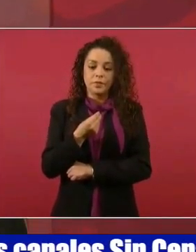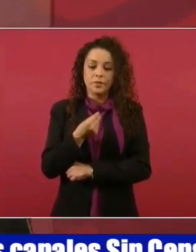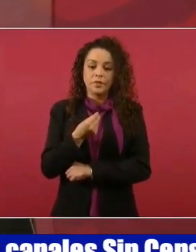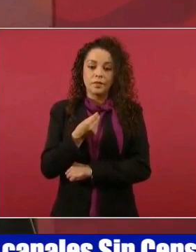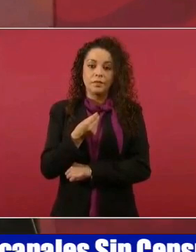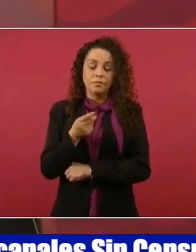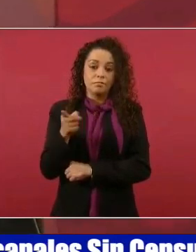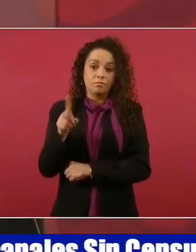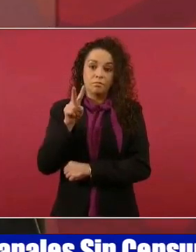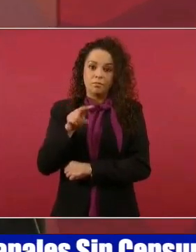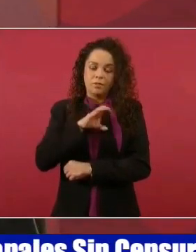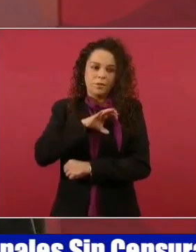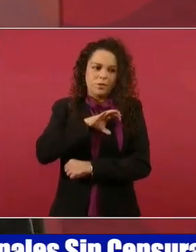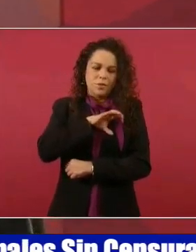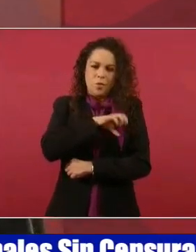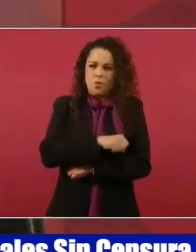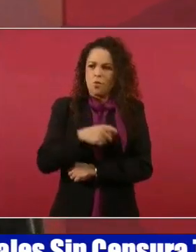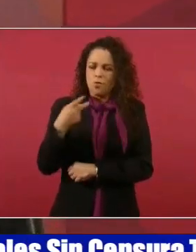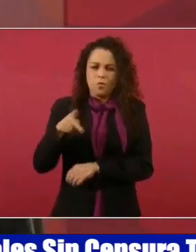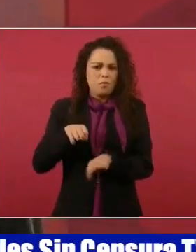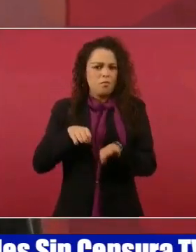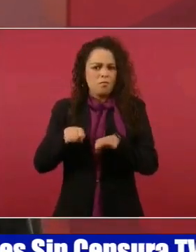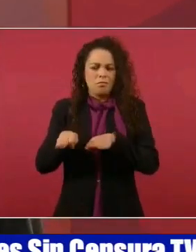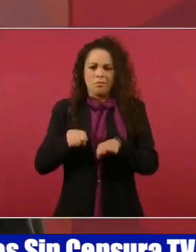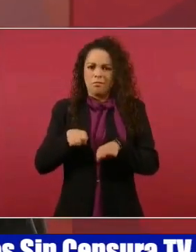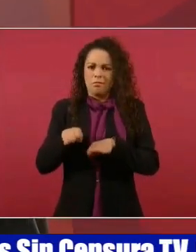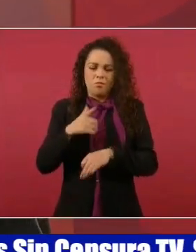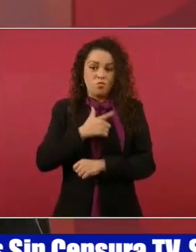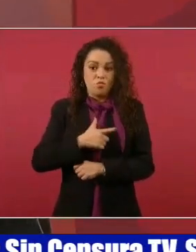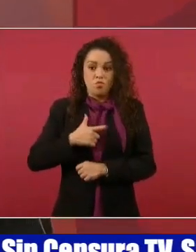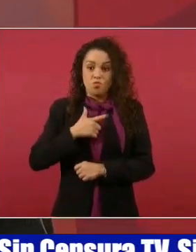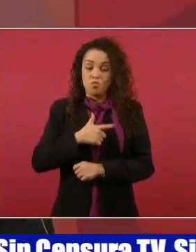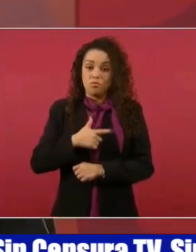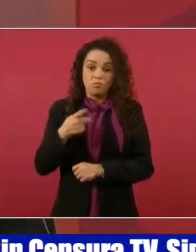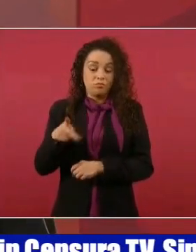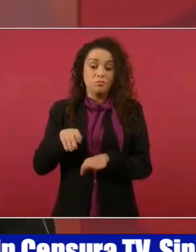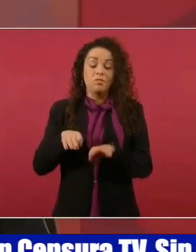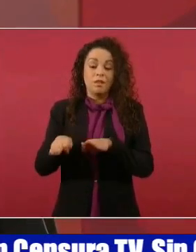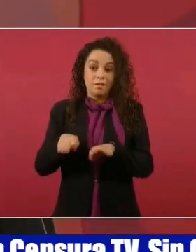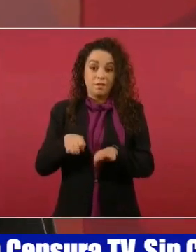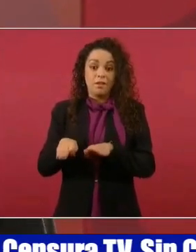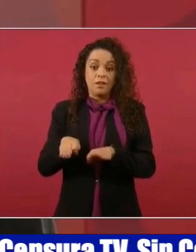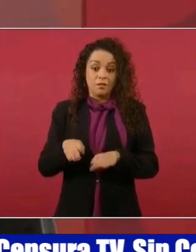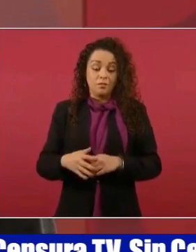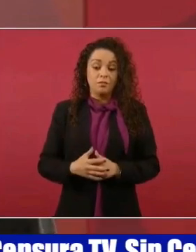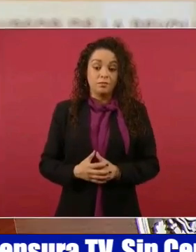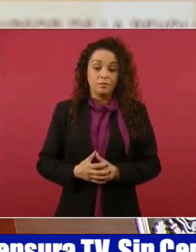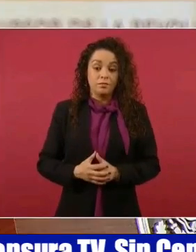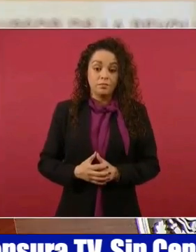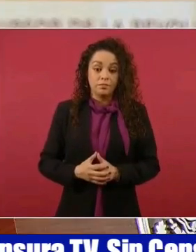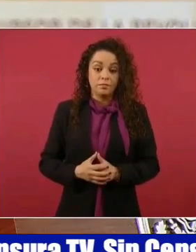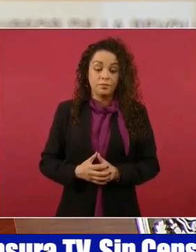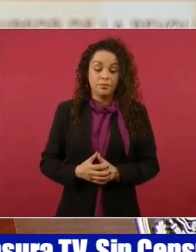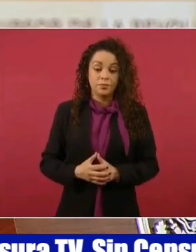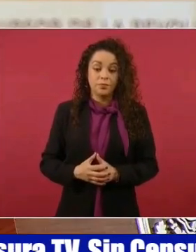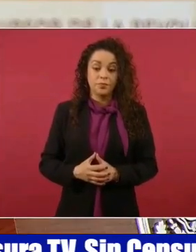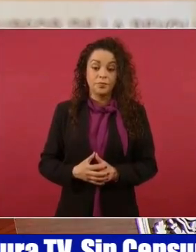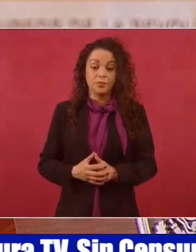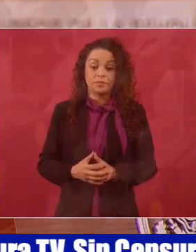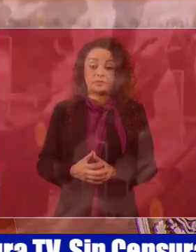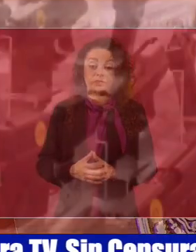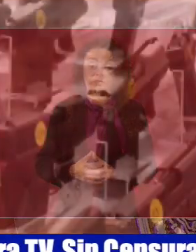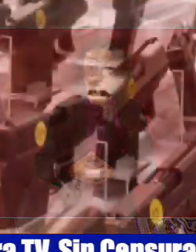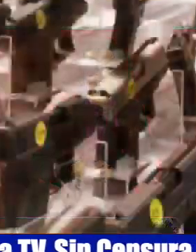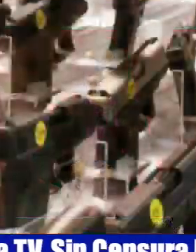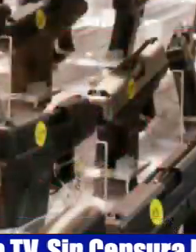enteró el gobierno de Felipe Calderón, de Rápido y Furioso, de eso no hay duda. Dice que no sabe si está vigente esa investigación a Calderón o ya